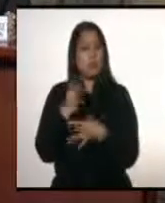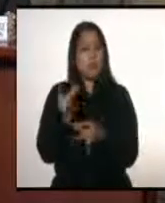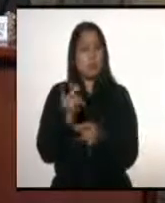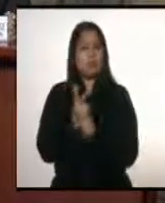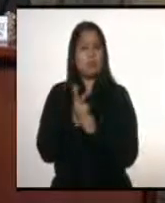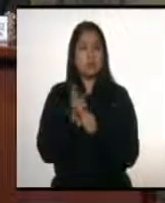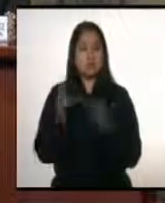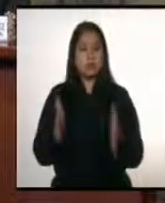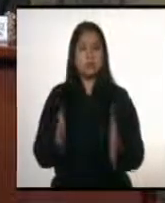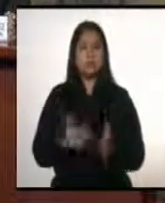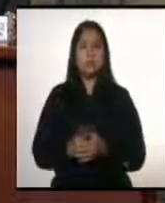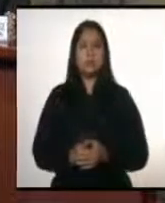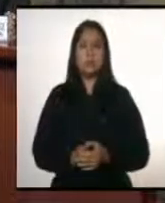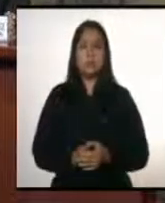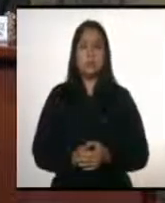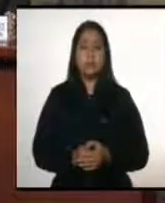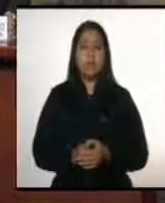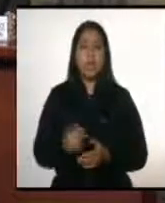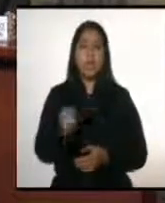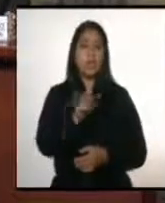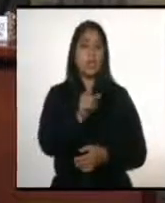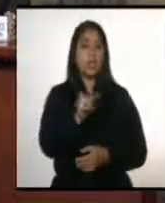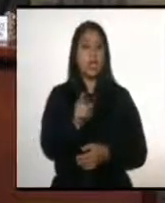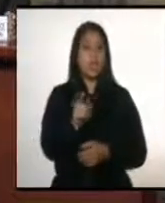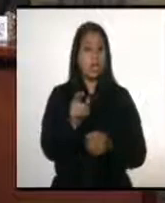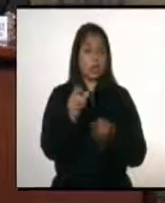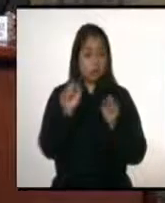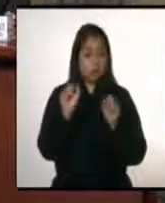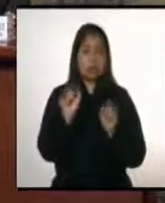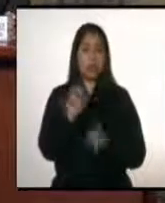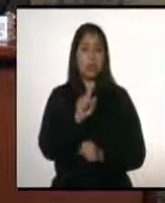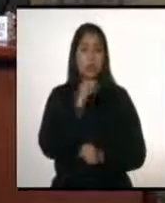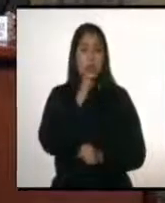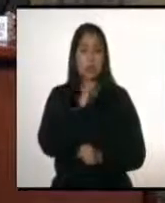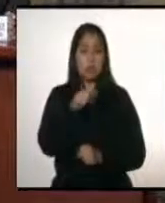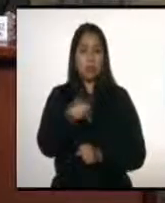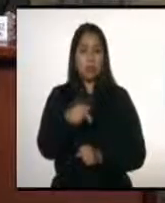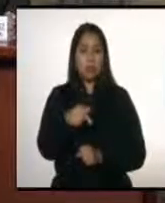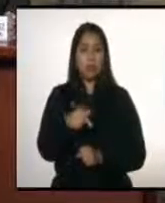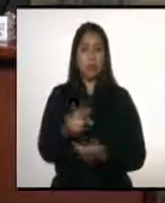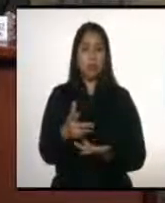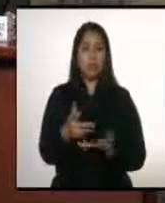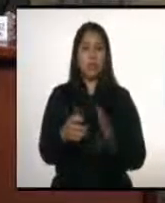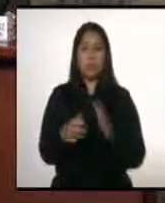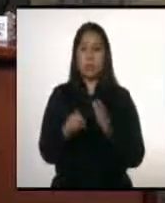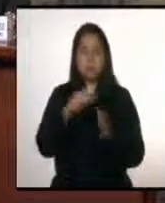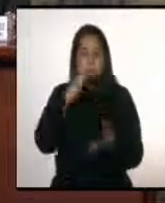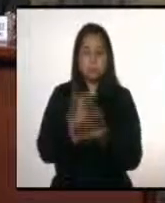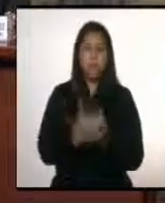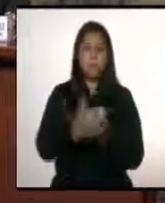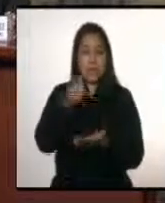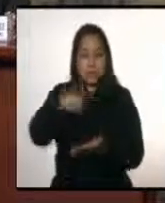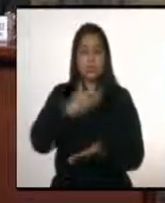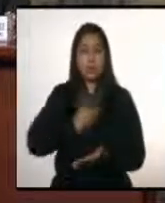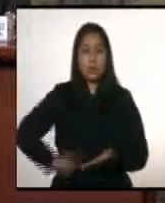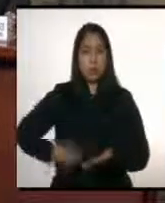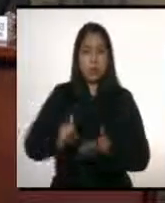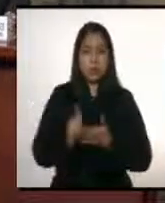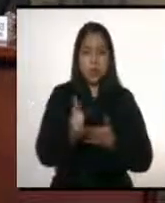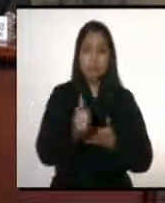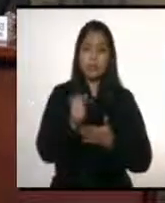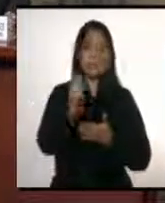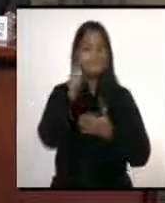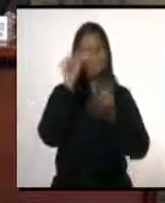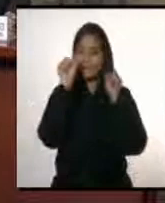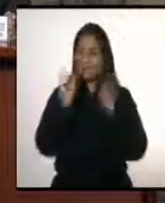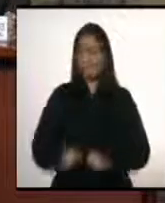población guatemalteca. Y no va a haber poder humano en este país que detenga que este gobierno salga